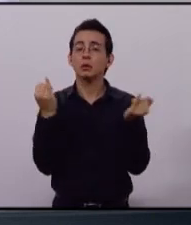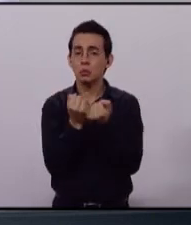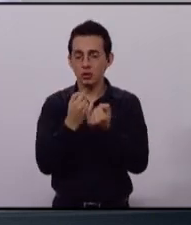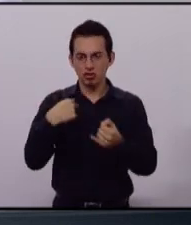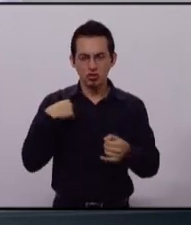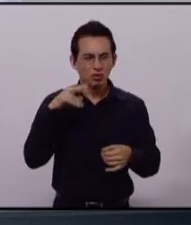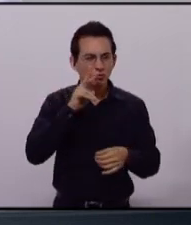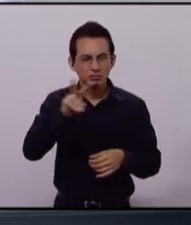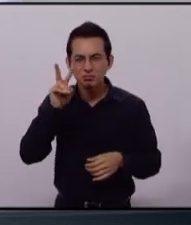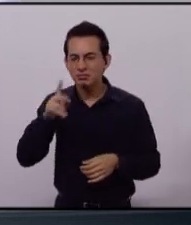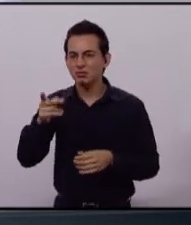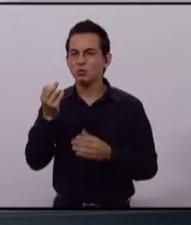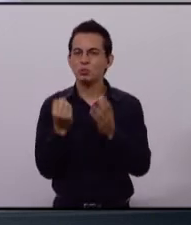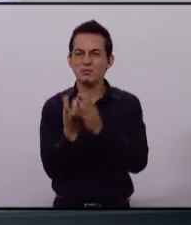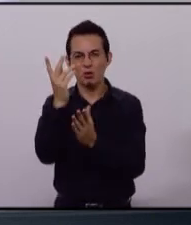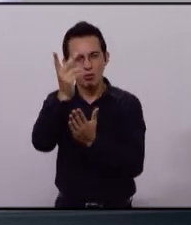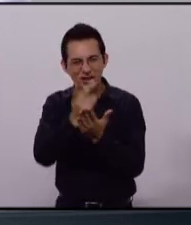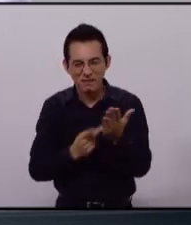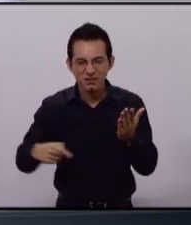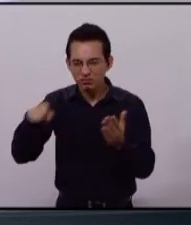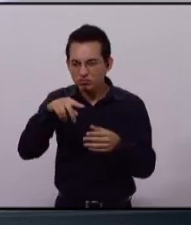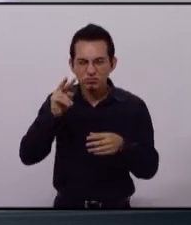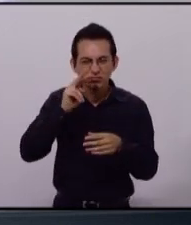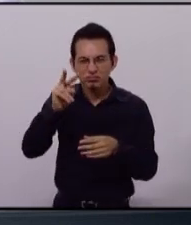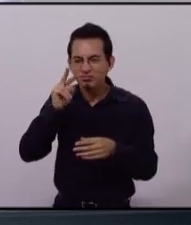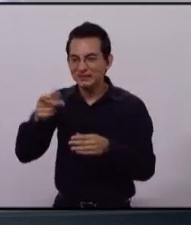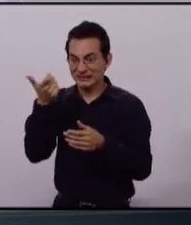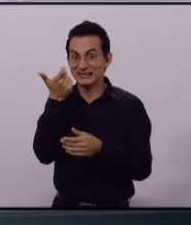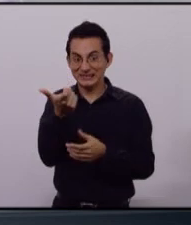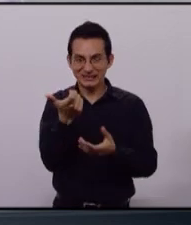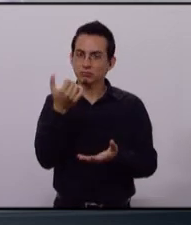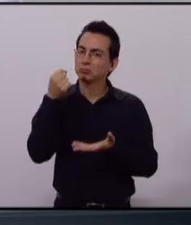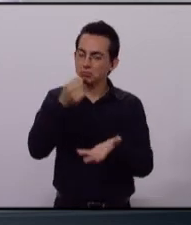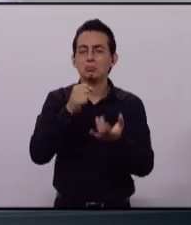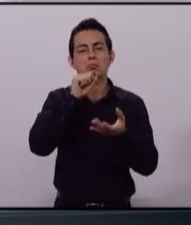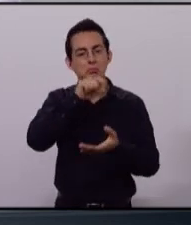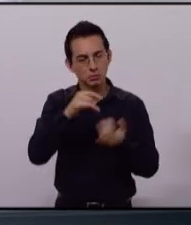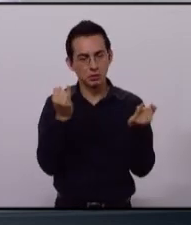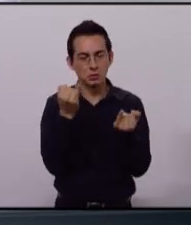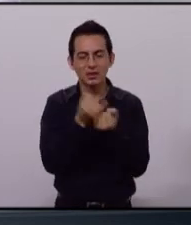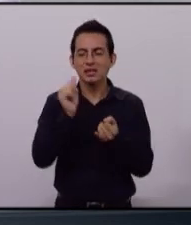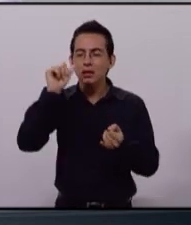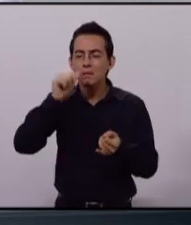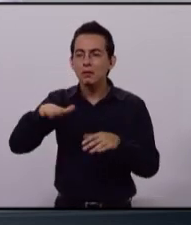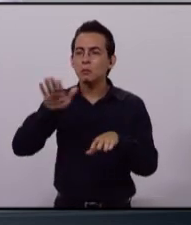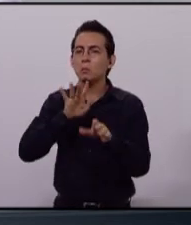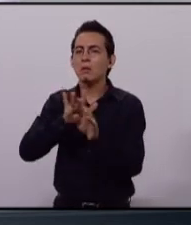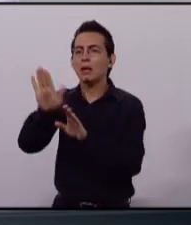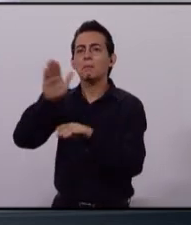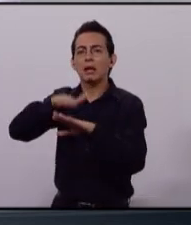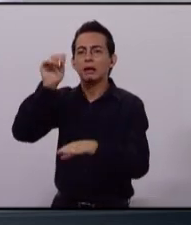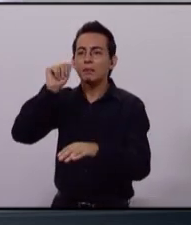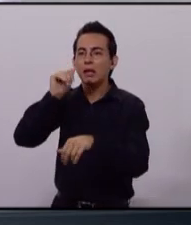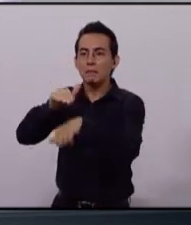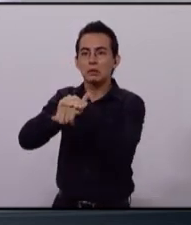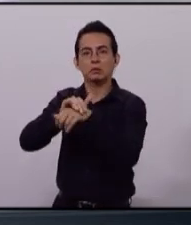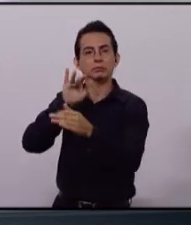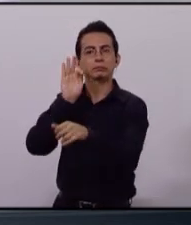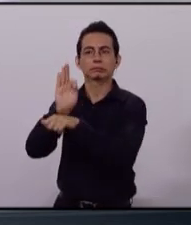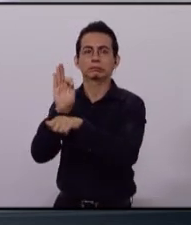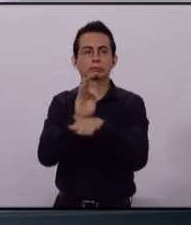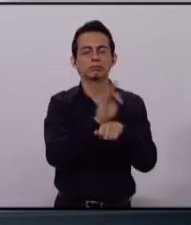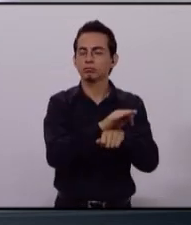de los programas de la Dirección de Promoción Económica donde, como siempre, se benefician unos cuantos, puros amigos. Hoy será